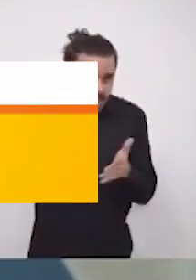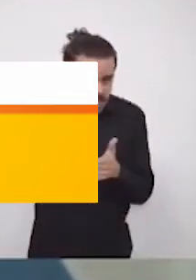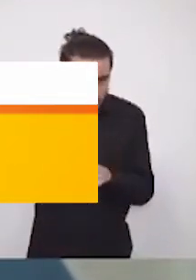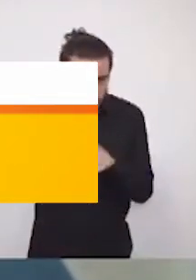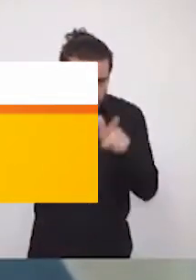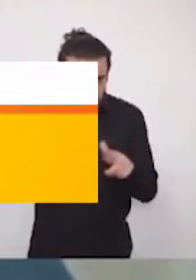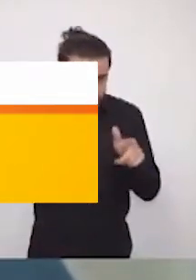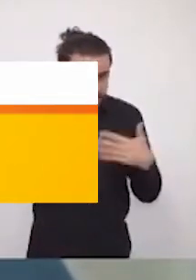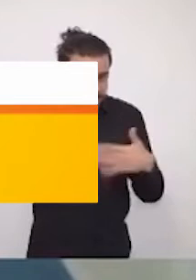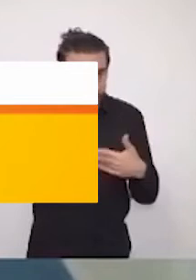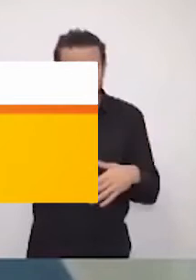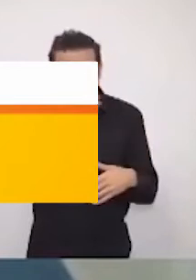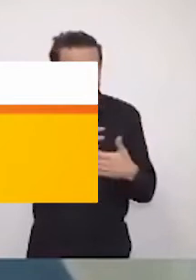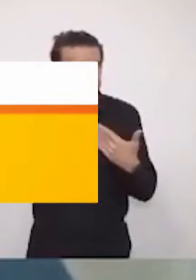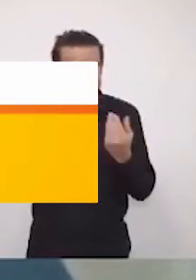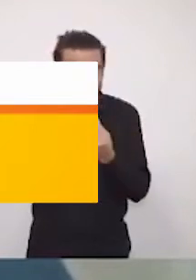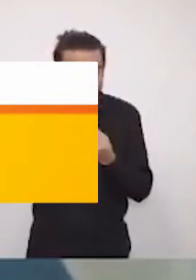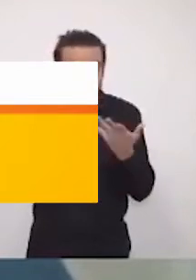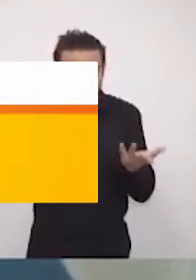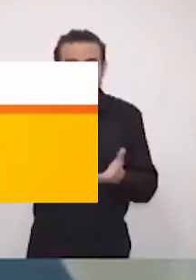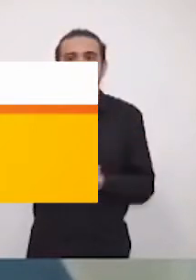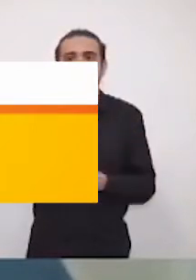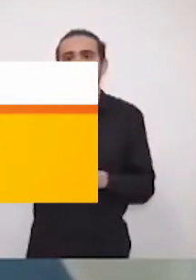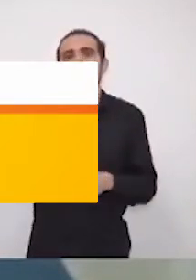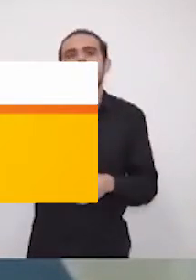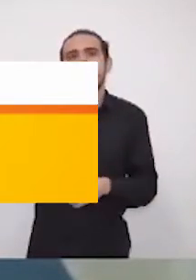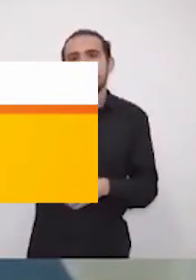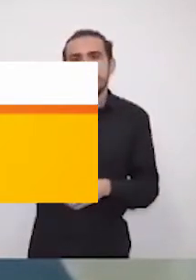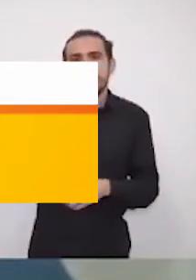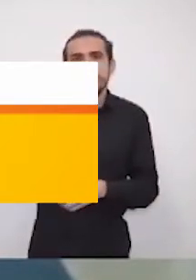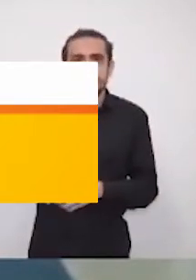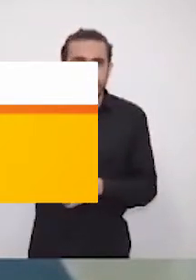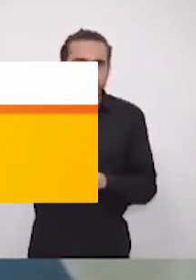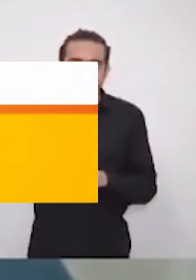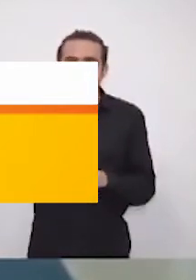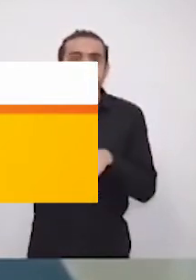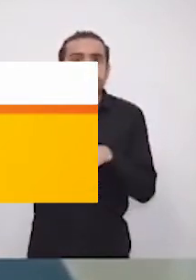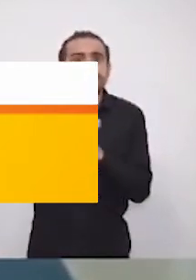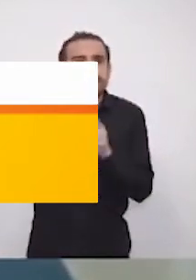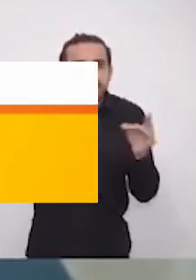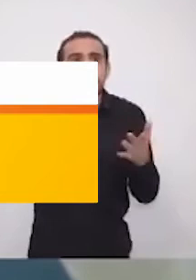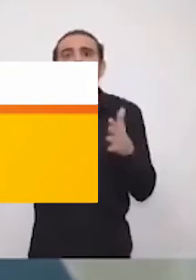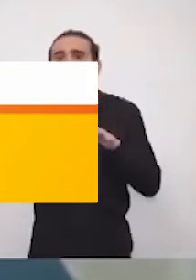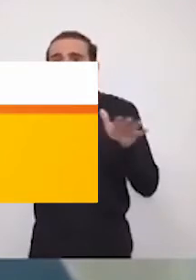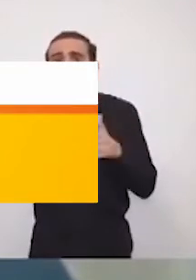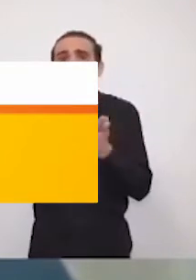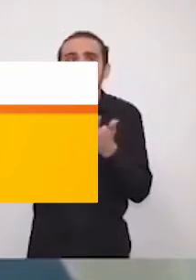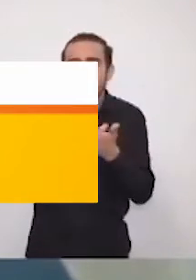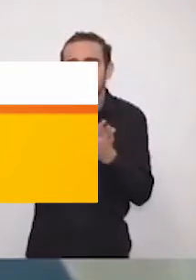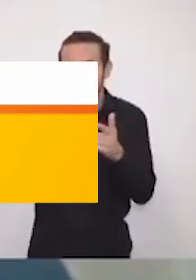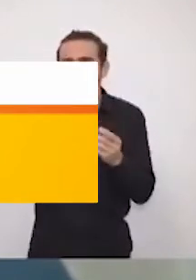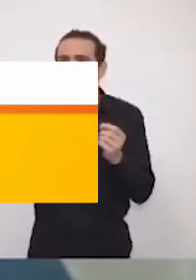las cosas están mejor desde el punto de vista epidemiológico, quiero decir, porque bueno, ustedes lo saben, bien decía recién el gobernador, lo que están